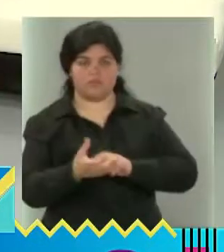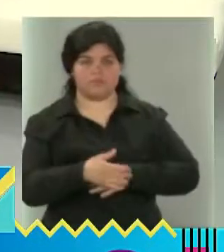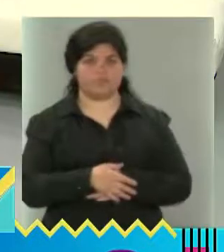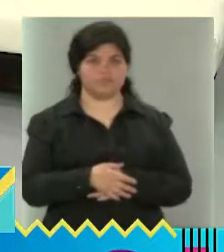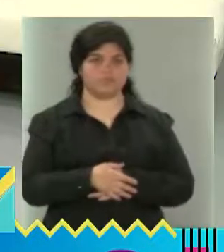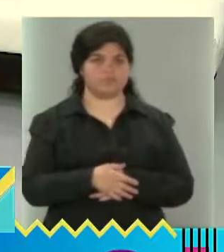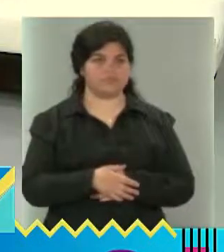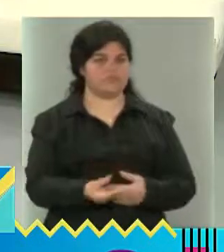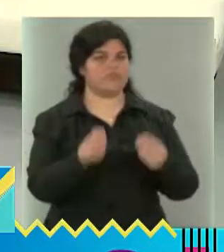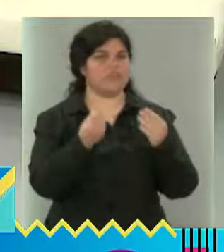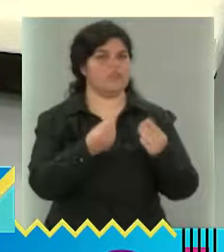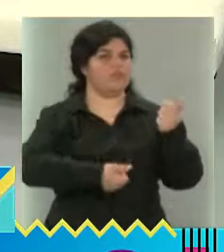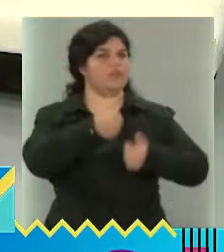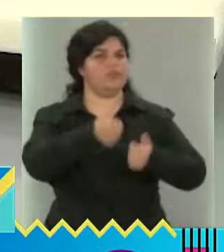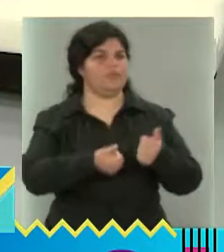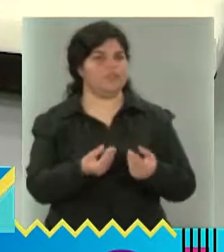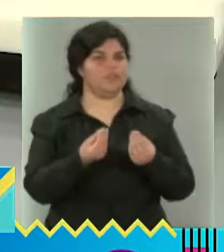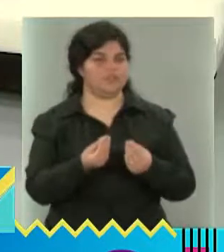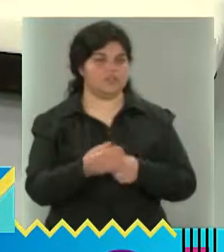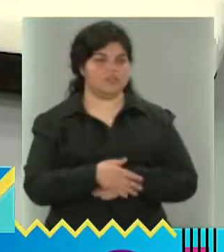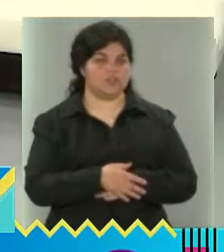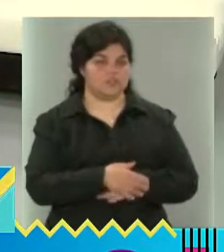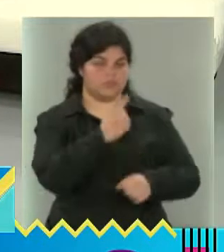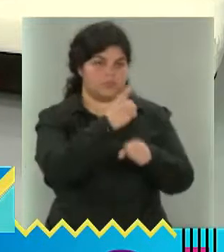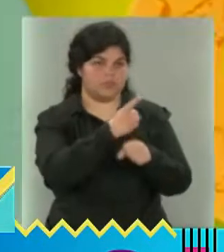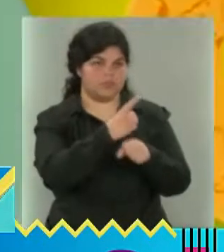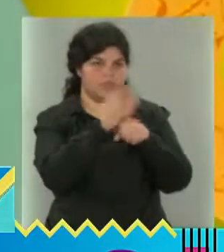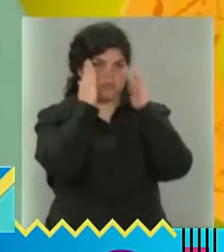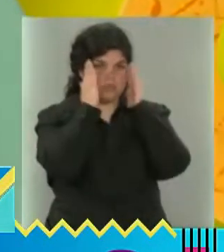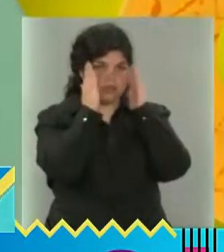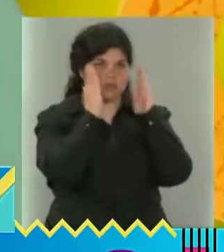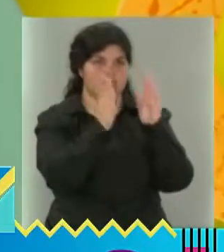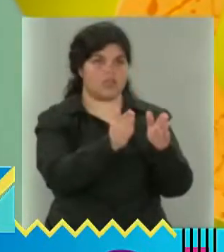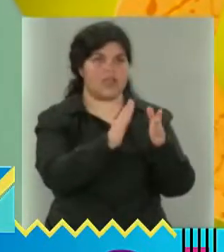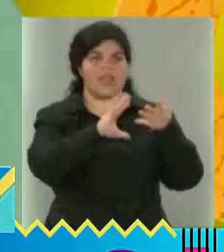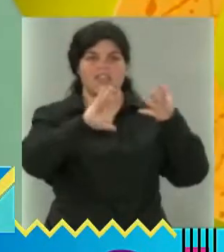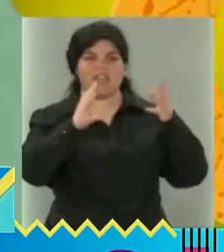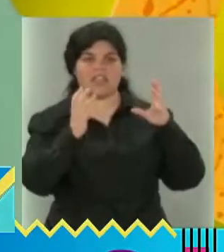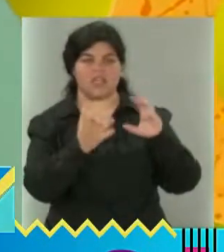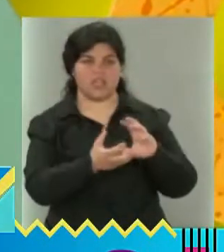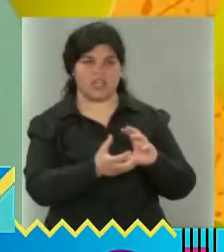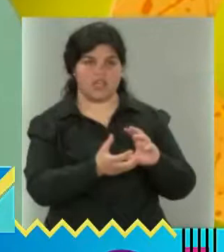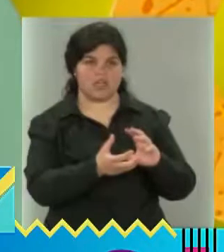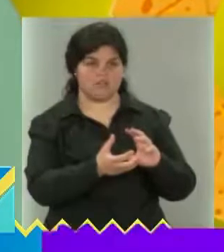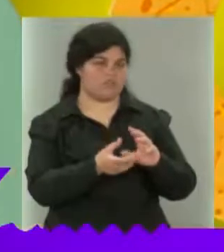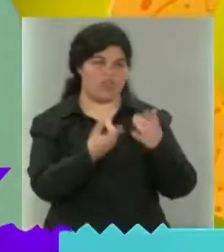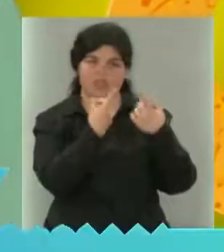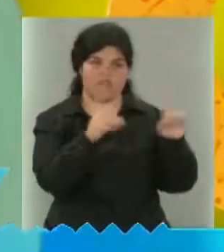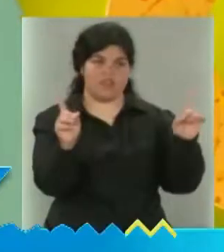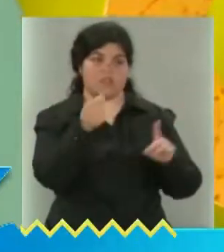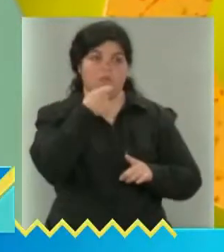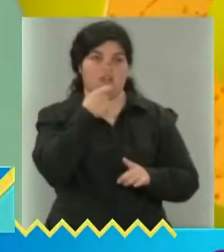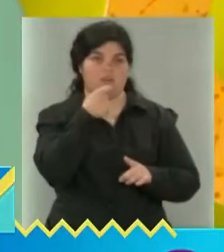¿cómo estamos compitiendo? Una es obviamente pensar en algo estratégico que nos diferencie, que una es el